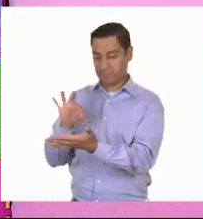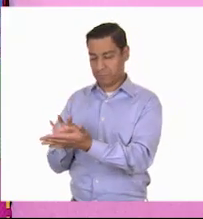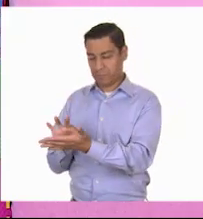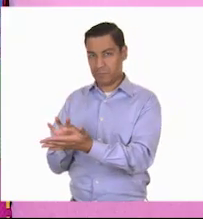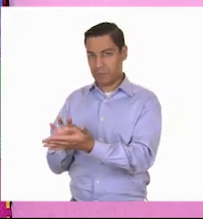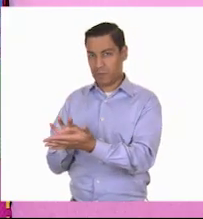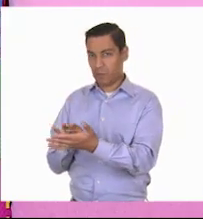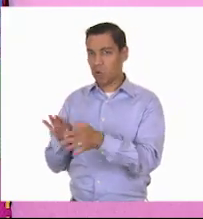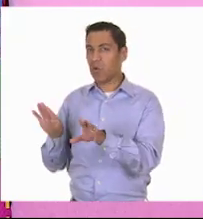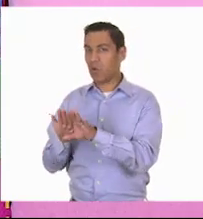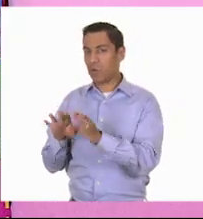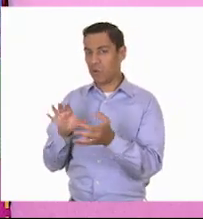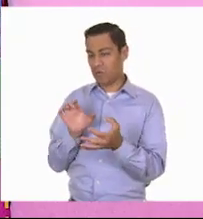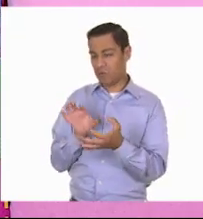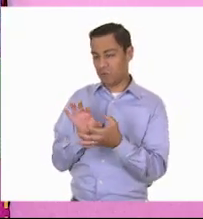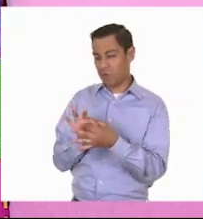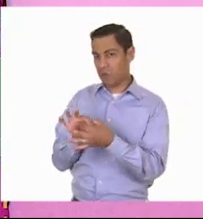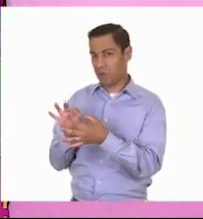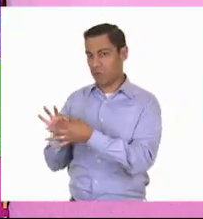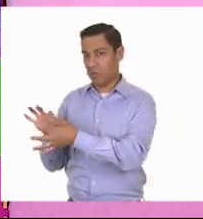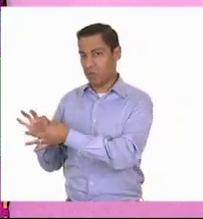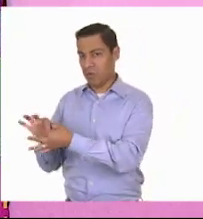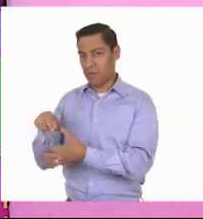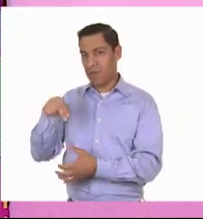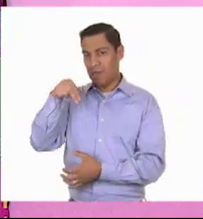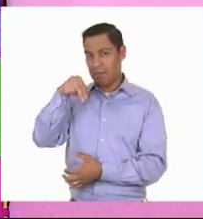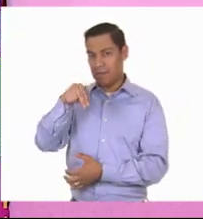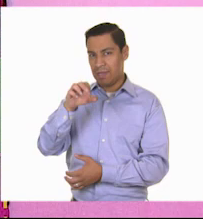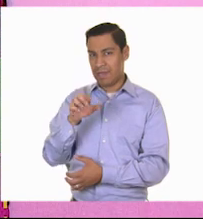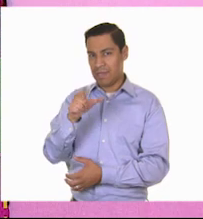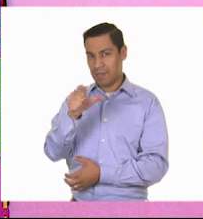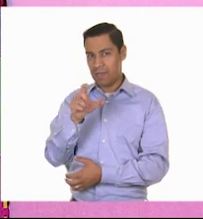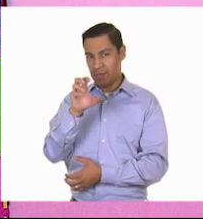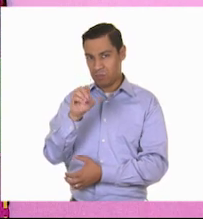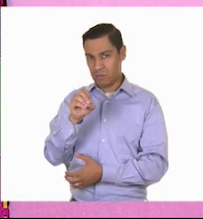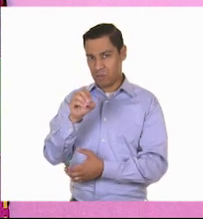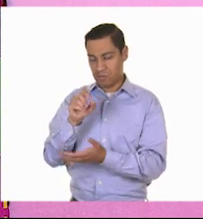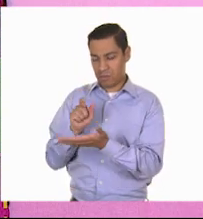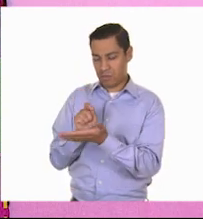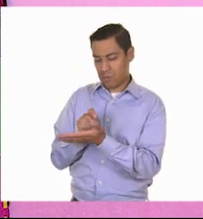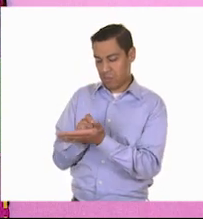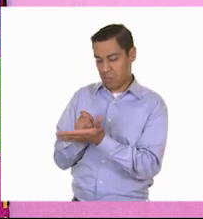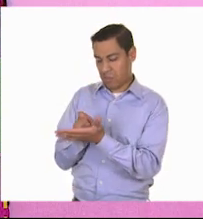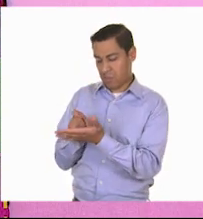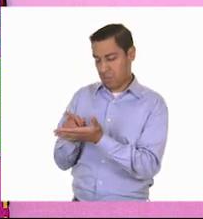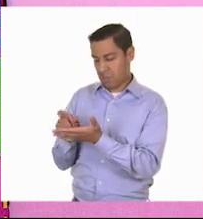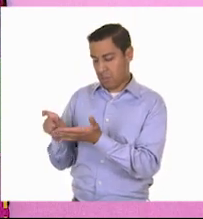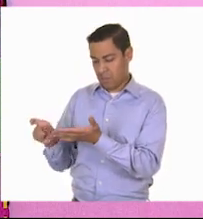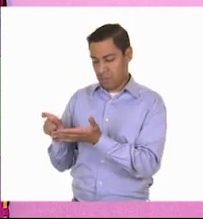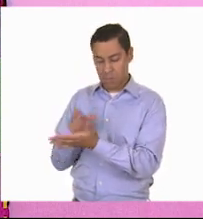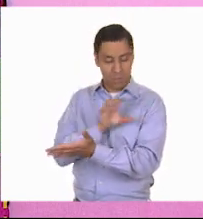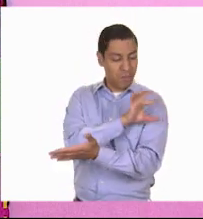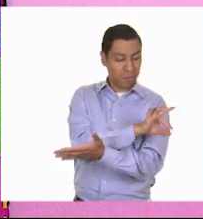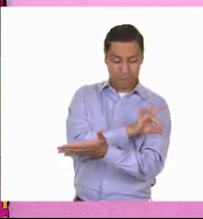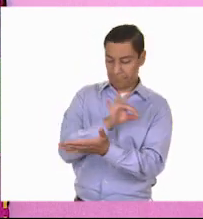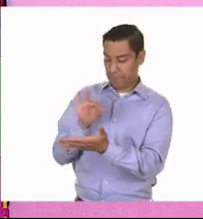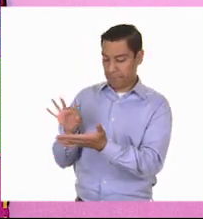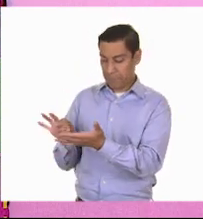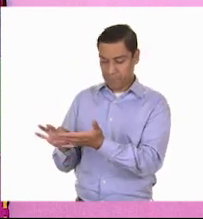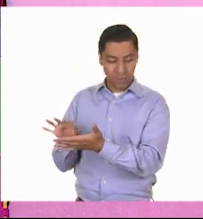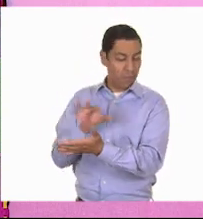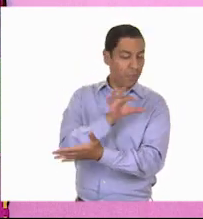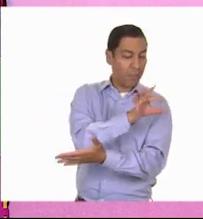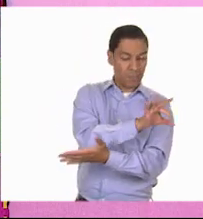Sí, y está muy bien que con colores, por ejemplo, el rojo, ¿no? Con un color que ellos identifiquen. Ah, no, esto era importante